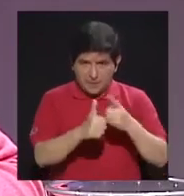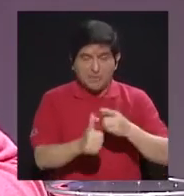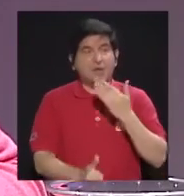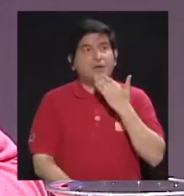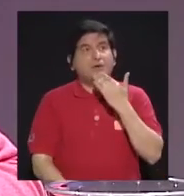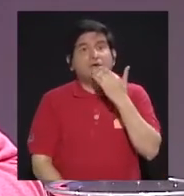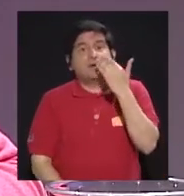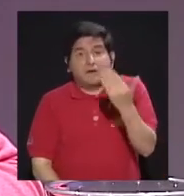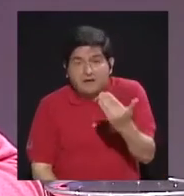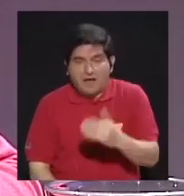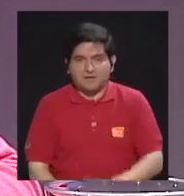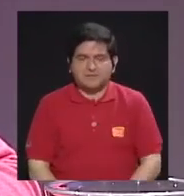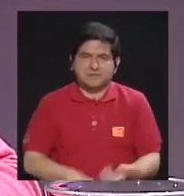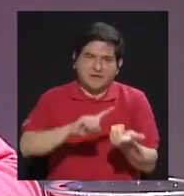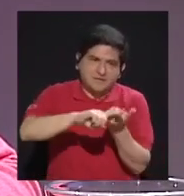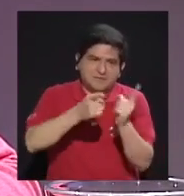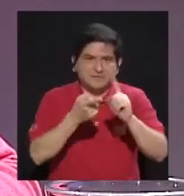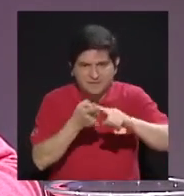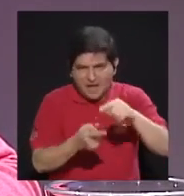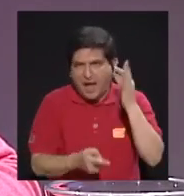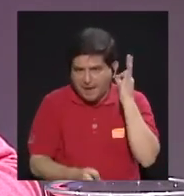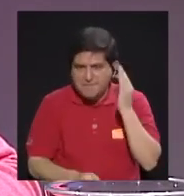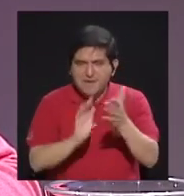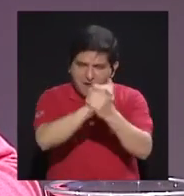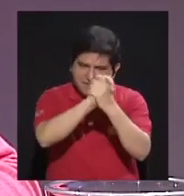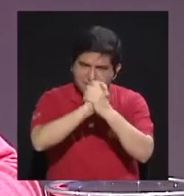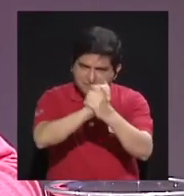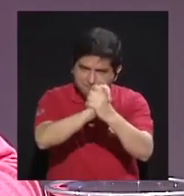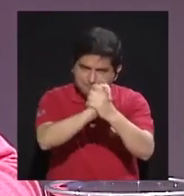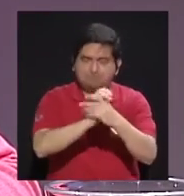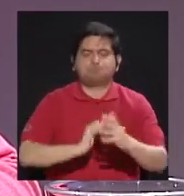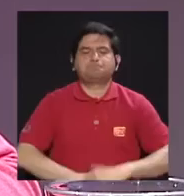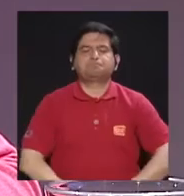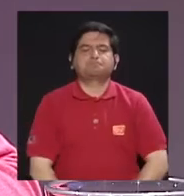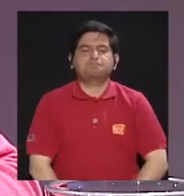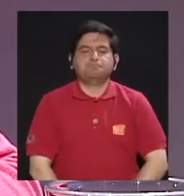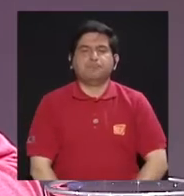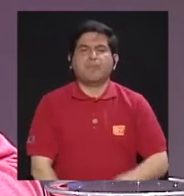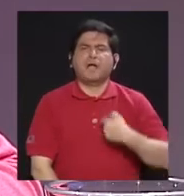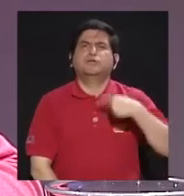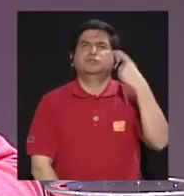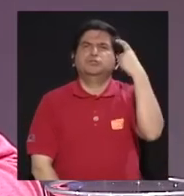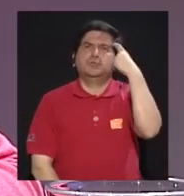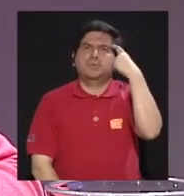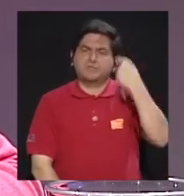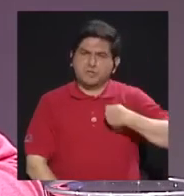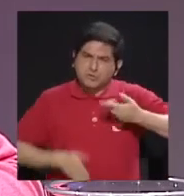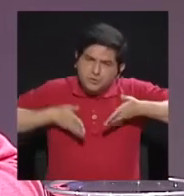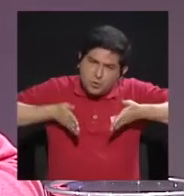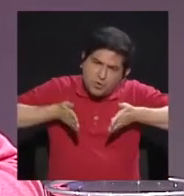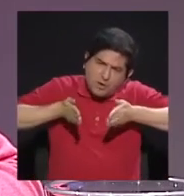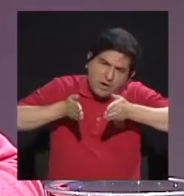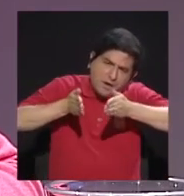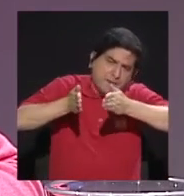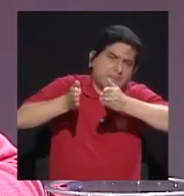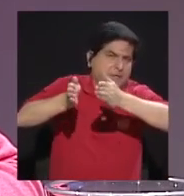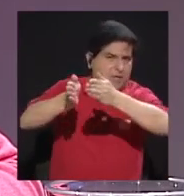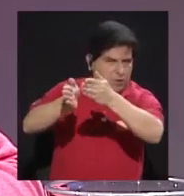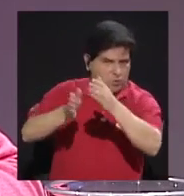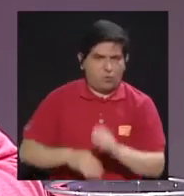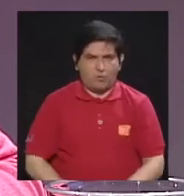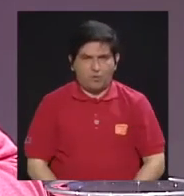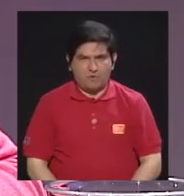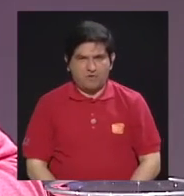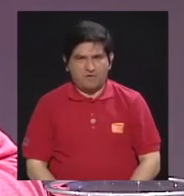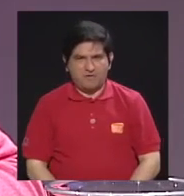gracias a las amigas que me han felicitado. Yo pienso que estoy en un camino en el que, más